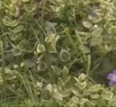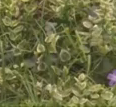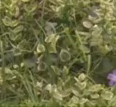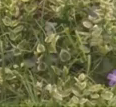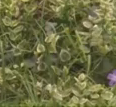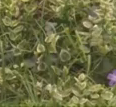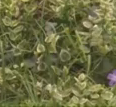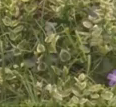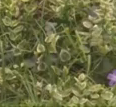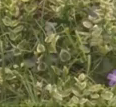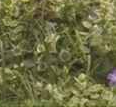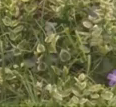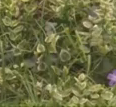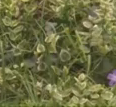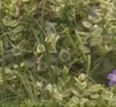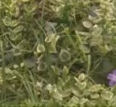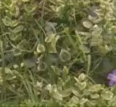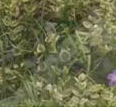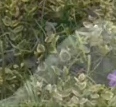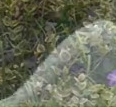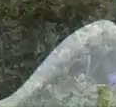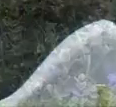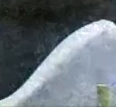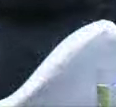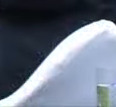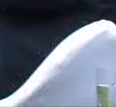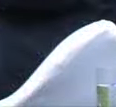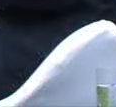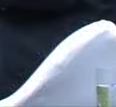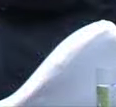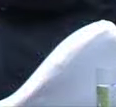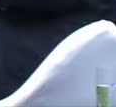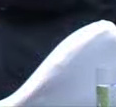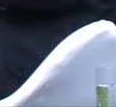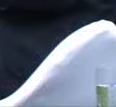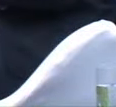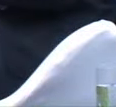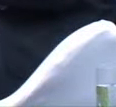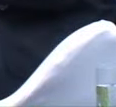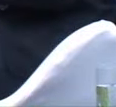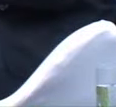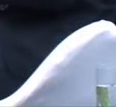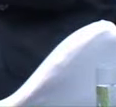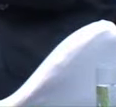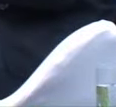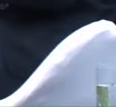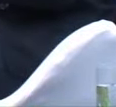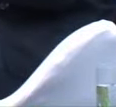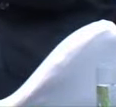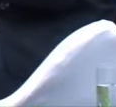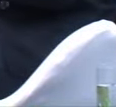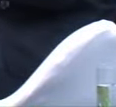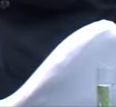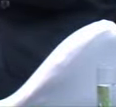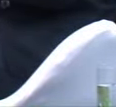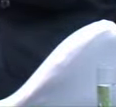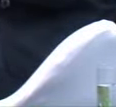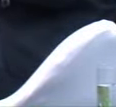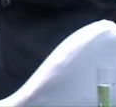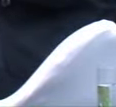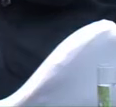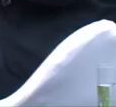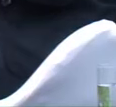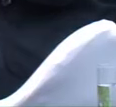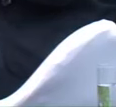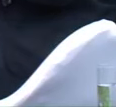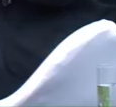Cada año, el Día Mundial del Hábitat destaca el estado de las poblaciones y ciudades del mundo. La celebración de este año pone